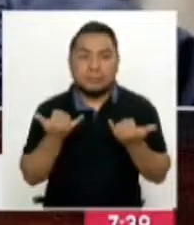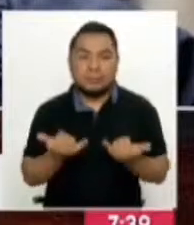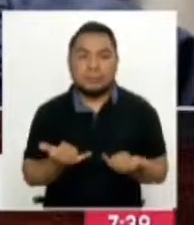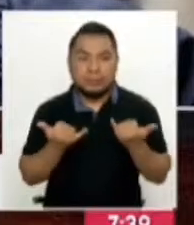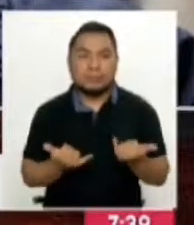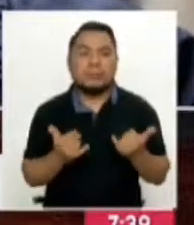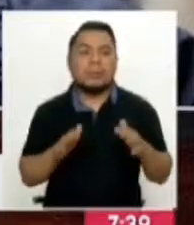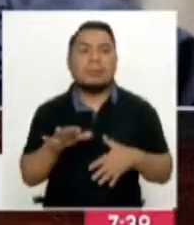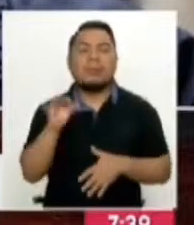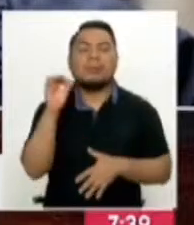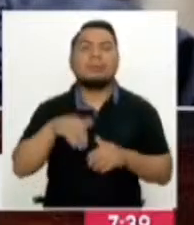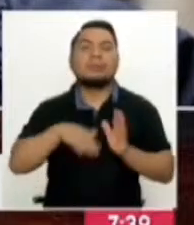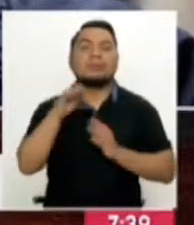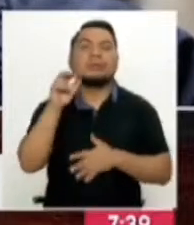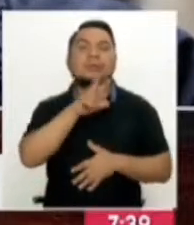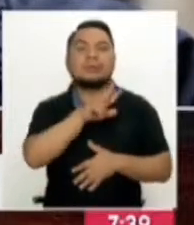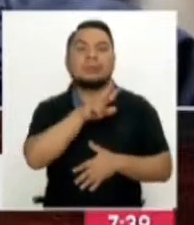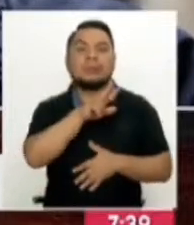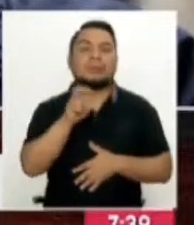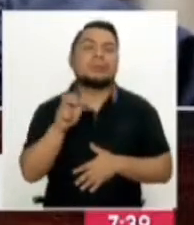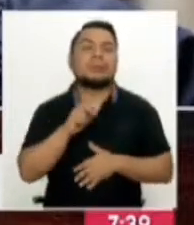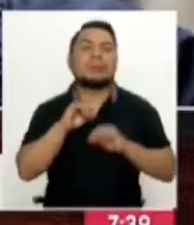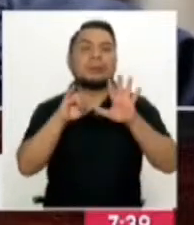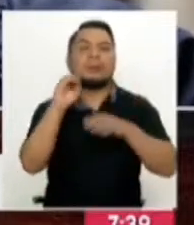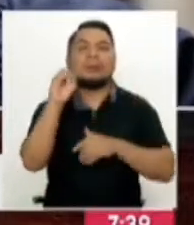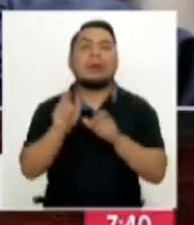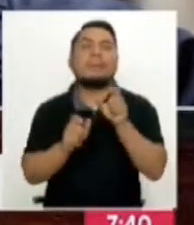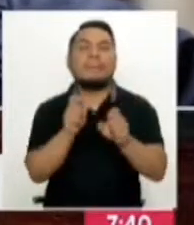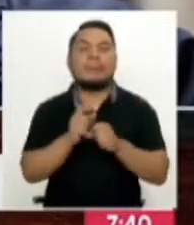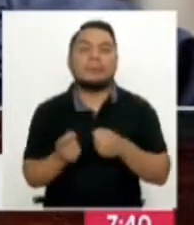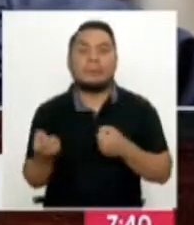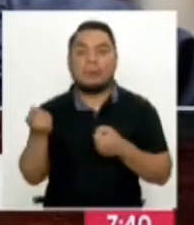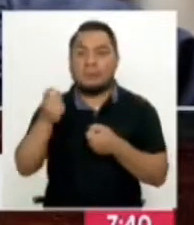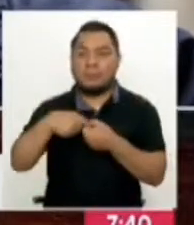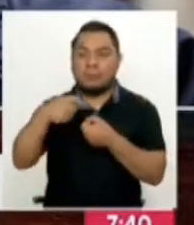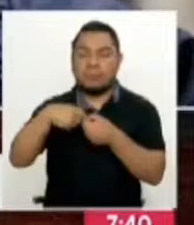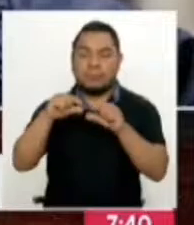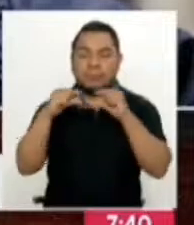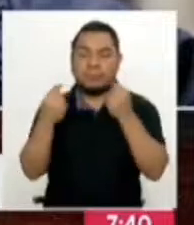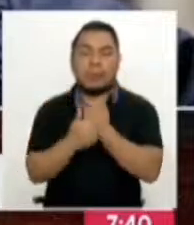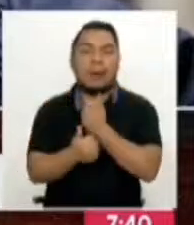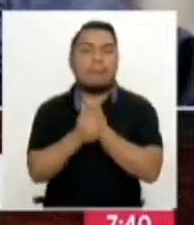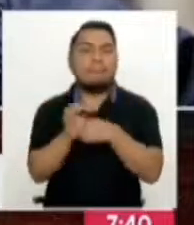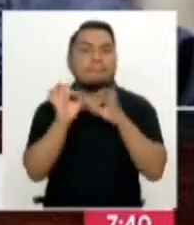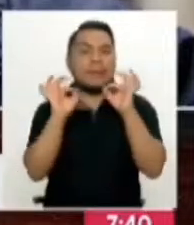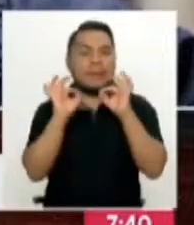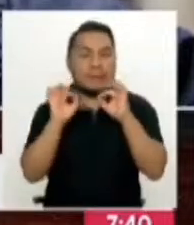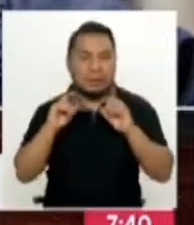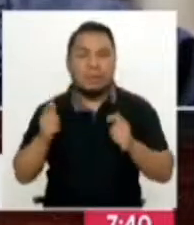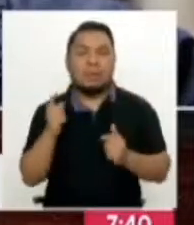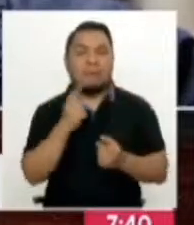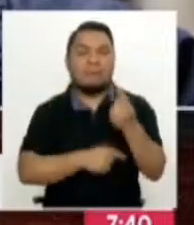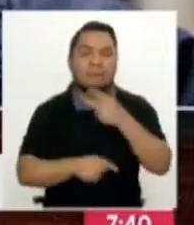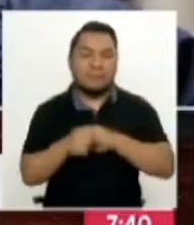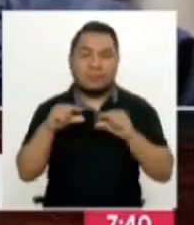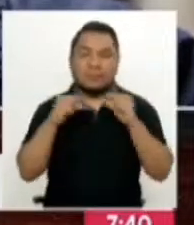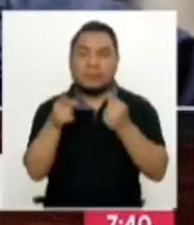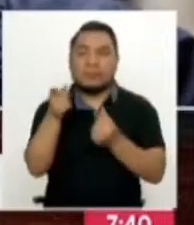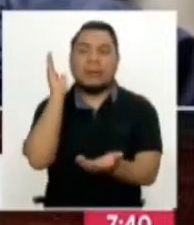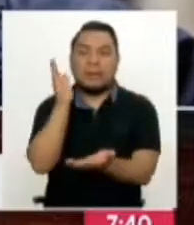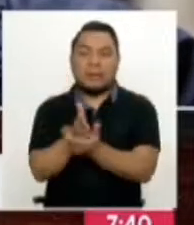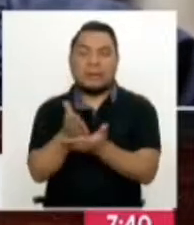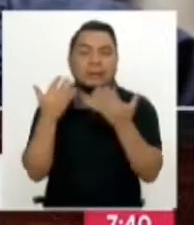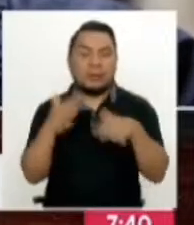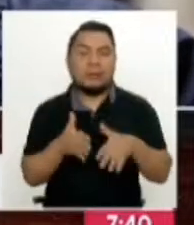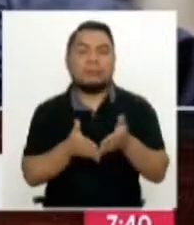actualidad se encuentran más de 360 personas, miembros o integrantes de organizaciones criminales que han sido condenados